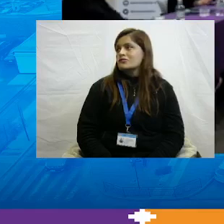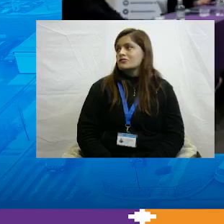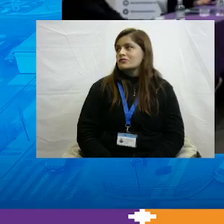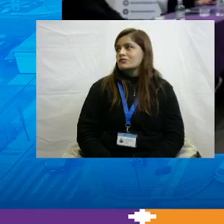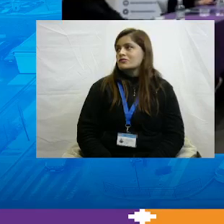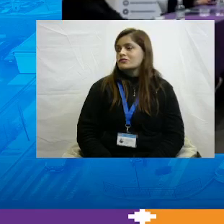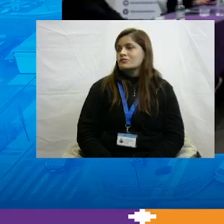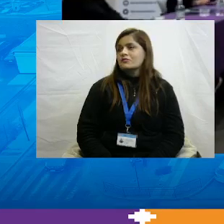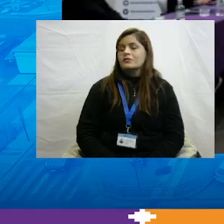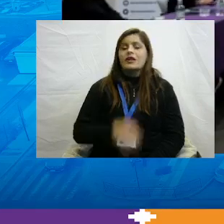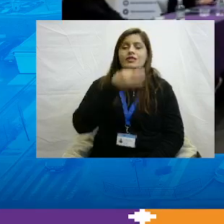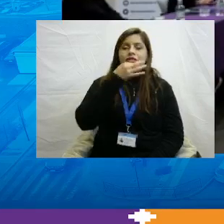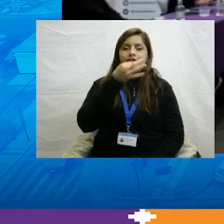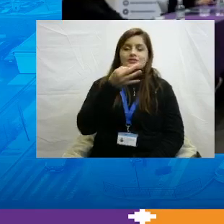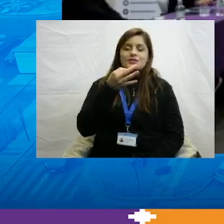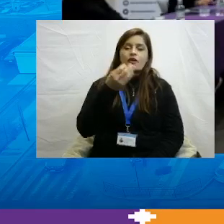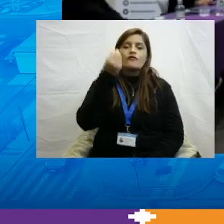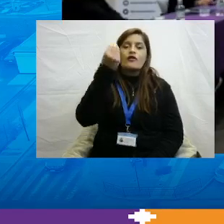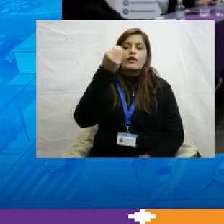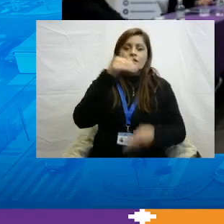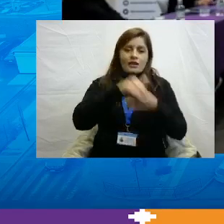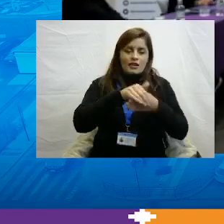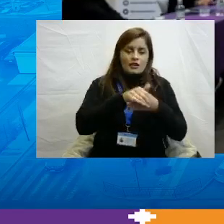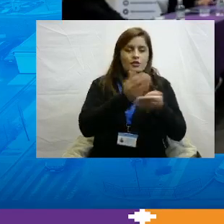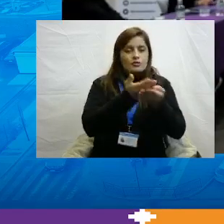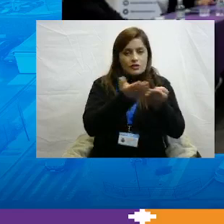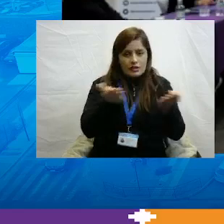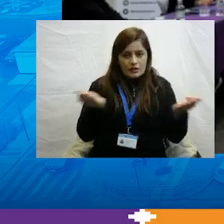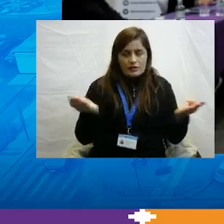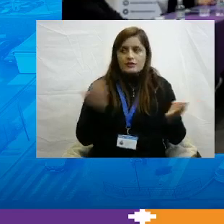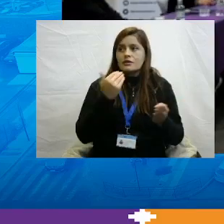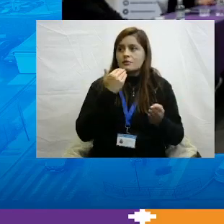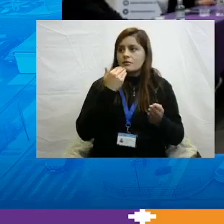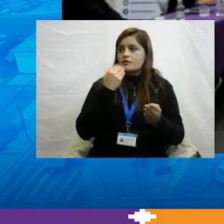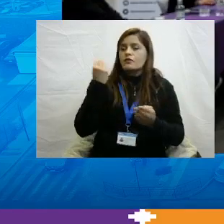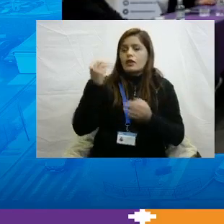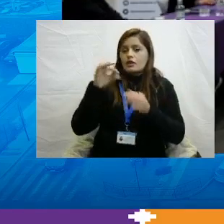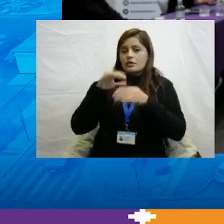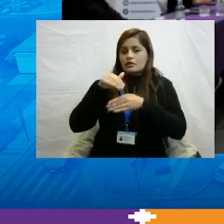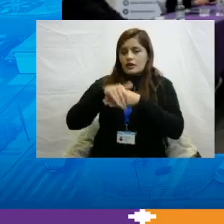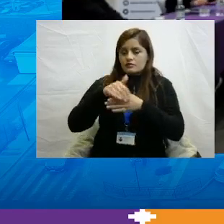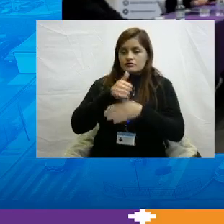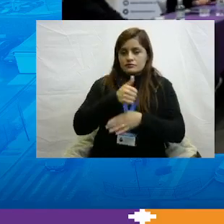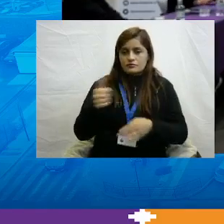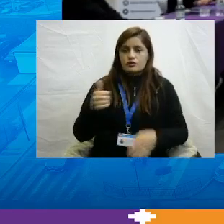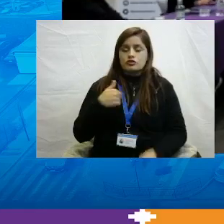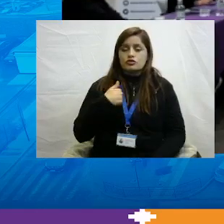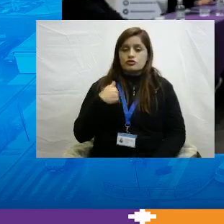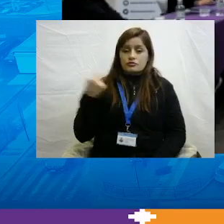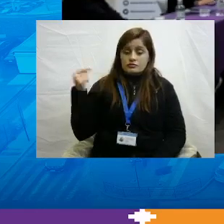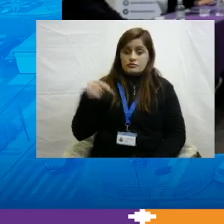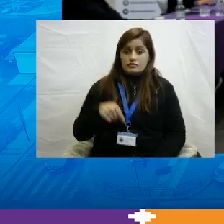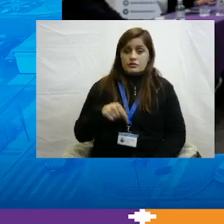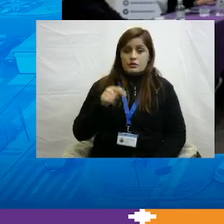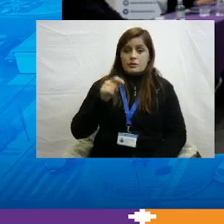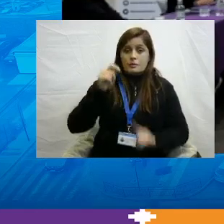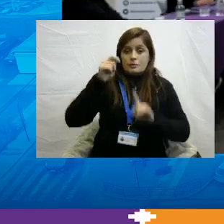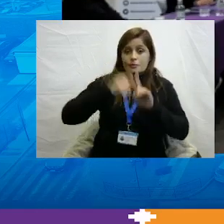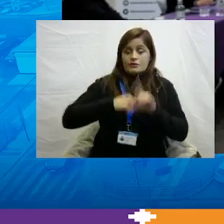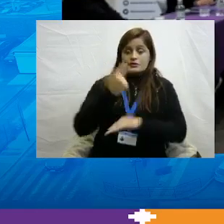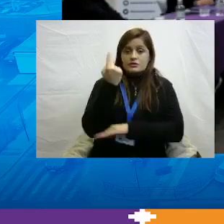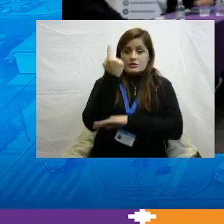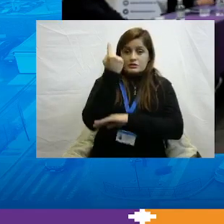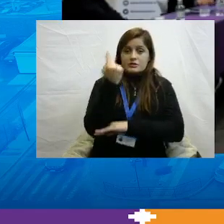Alcaldesa, buenas tardes. Señores concejales, vecinos, buenas tardes. Yo en el mes de diciembre vine